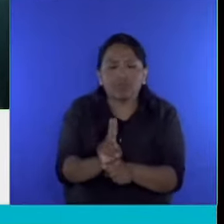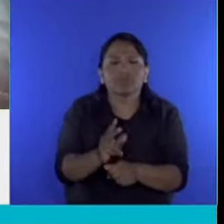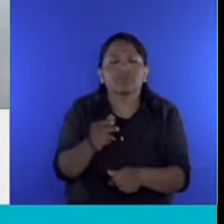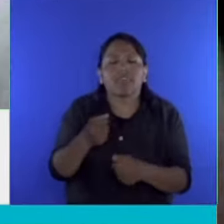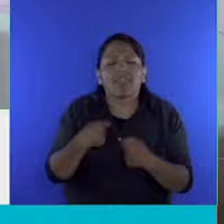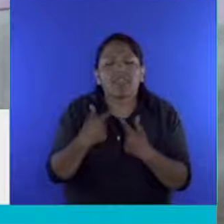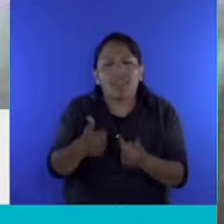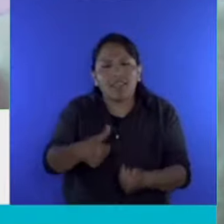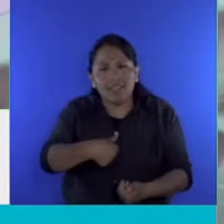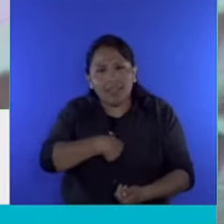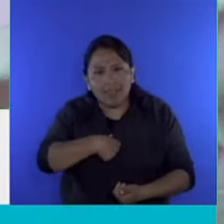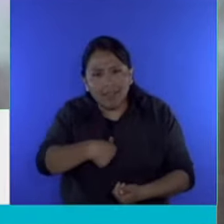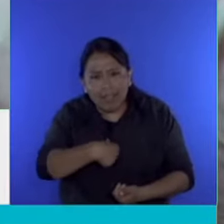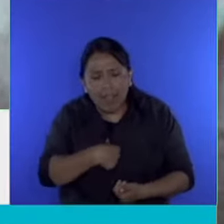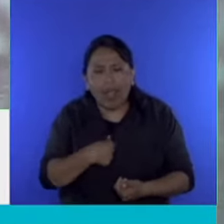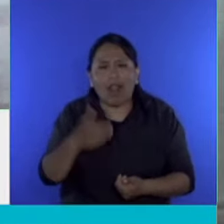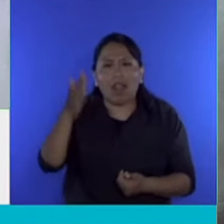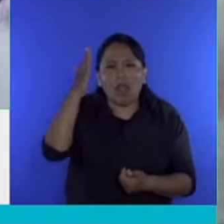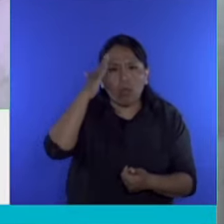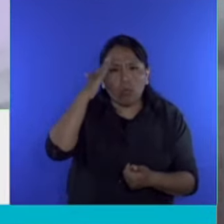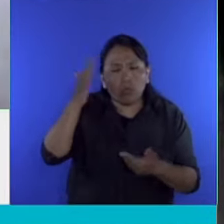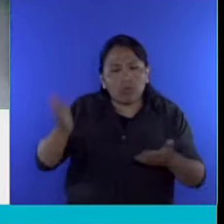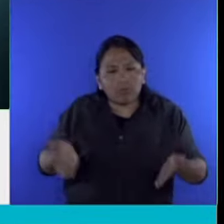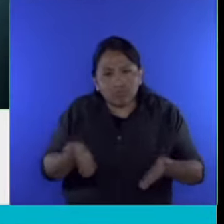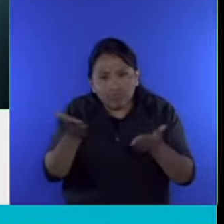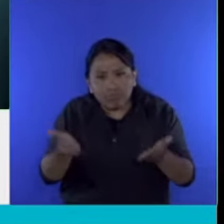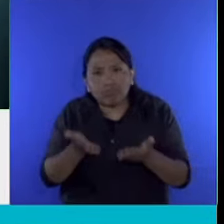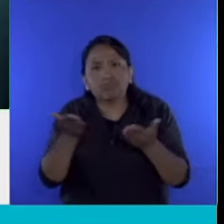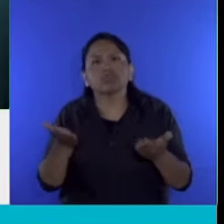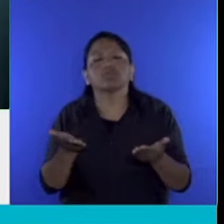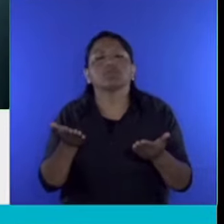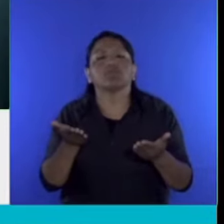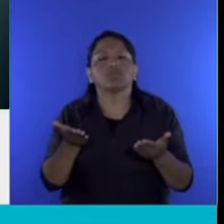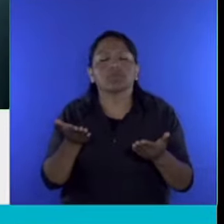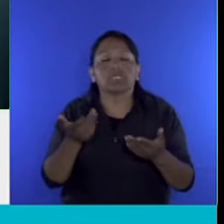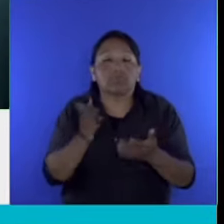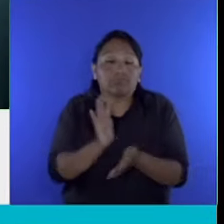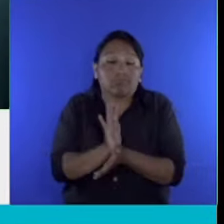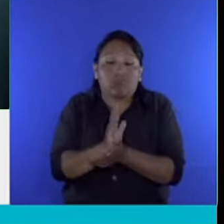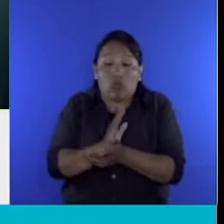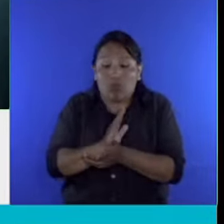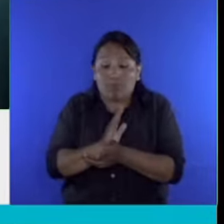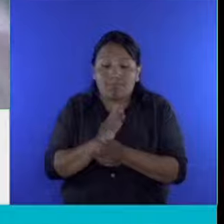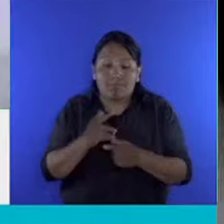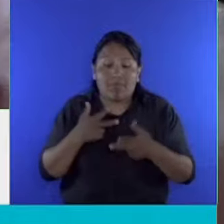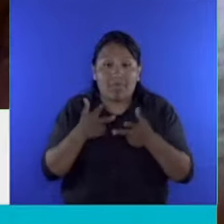identidad que promueven la cultura Si tuviera que resumirlo